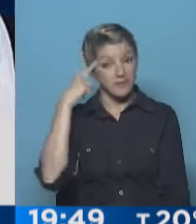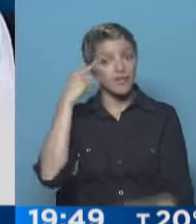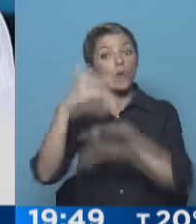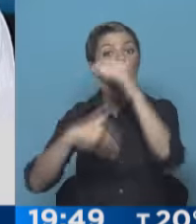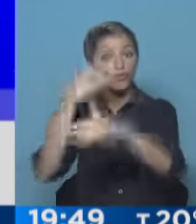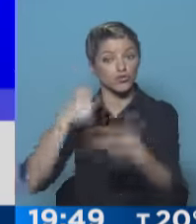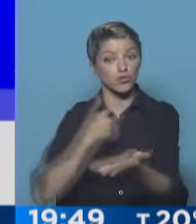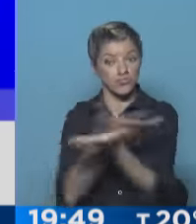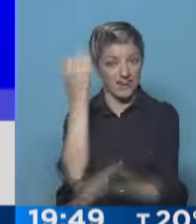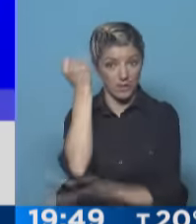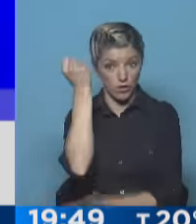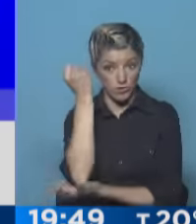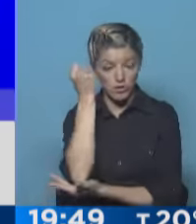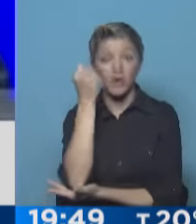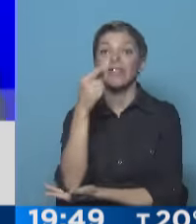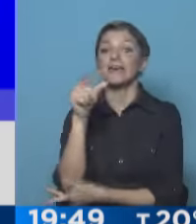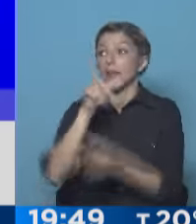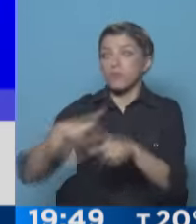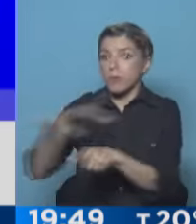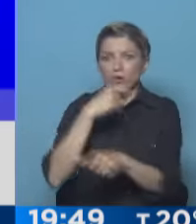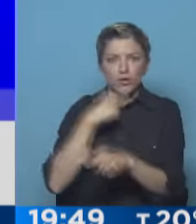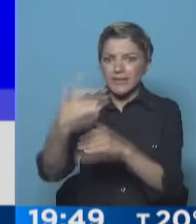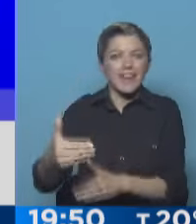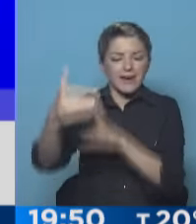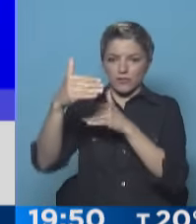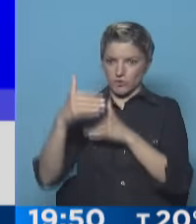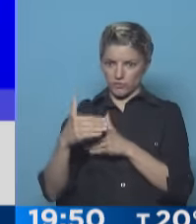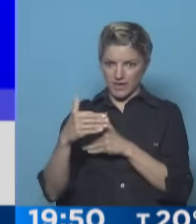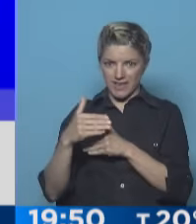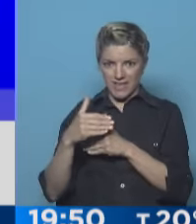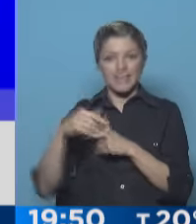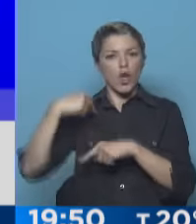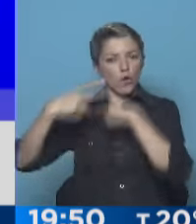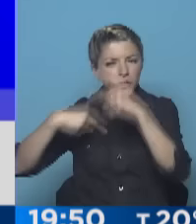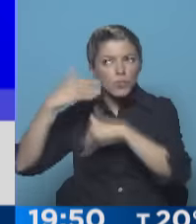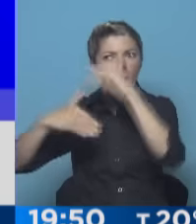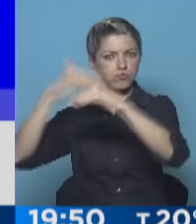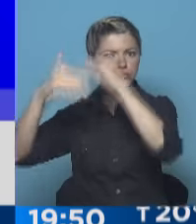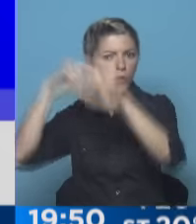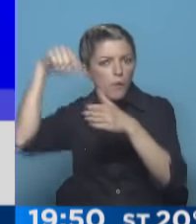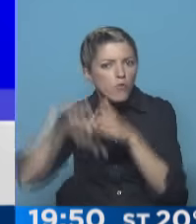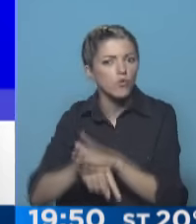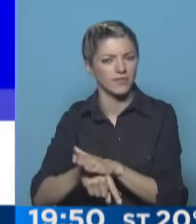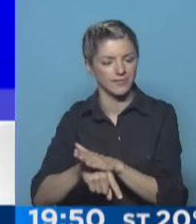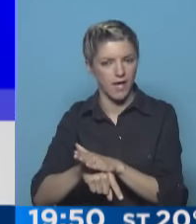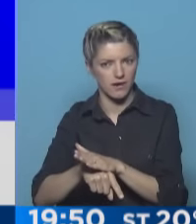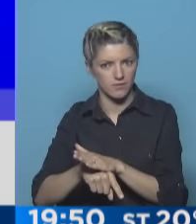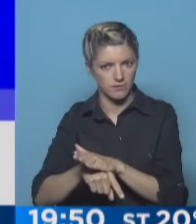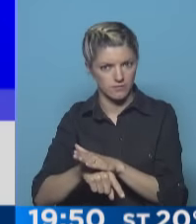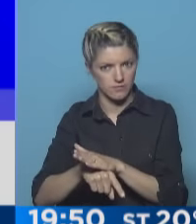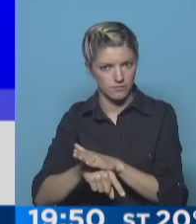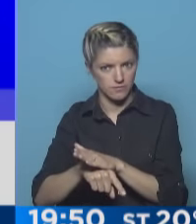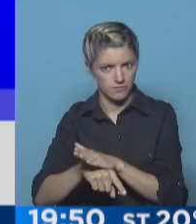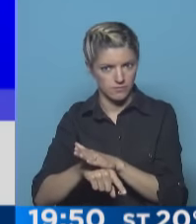económico y la gente no quiere ir para atrás quiere seguir quiere ir hacia adelante quiere profundizar quiere hacer lo que haya que